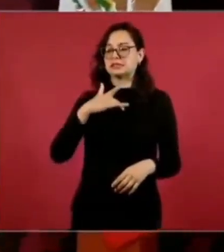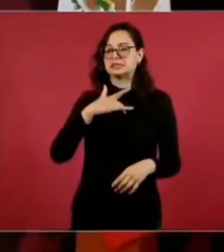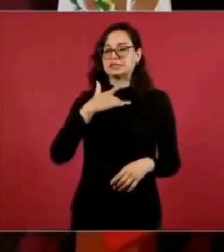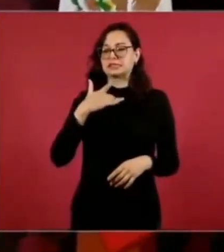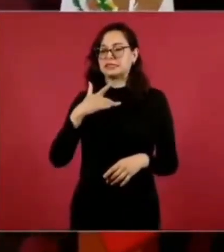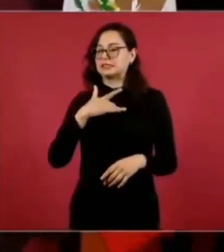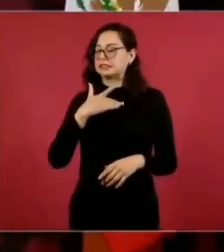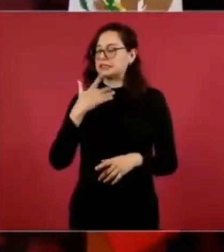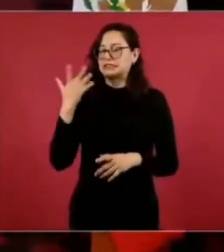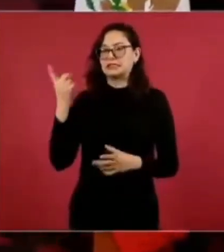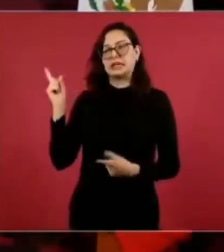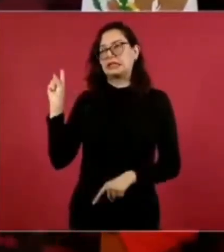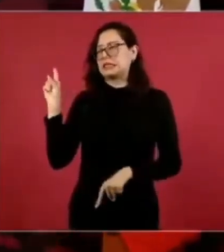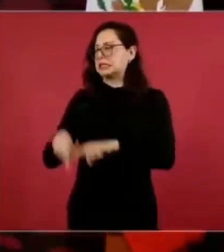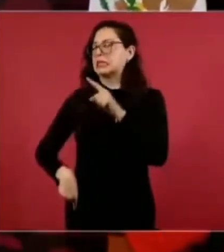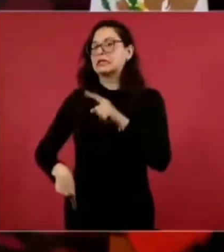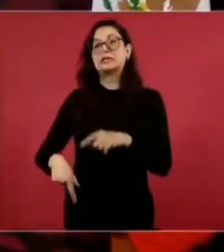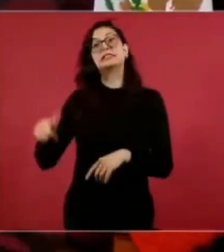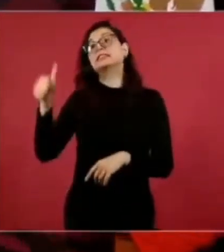quisieron desde la